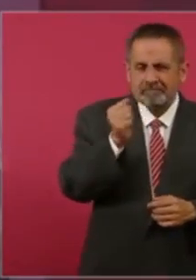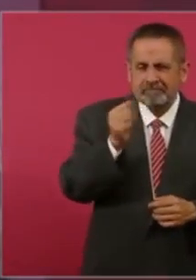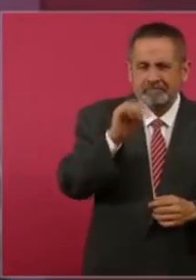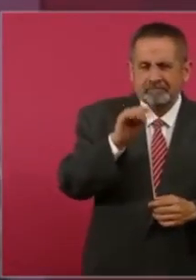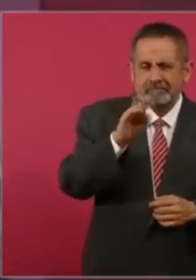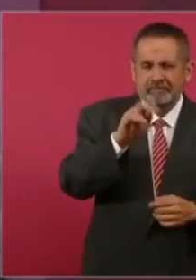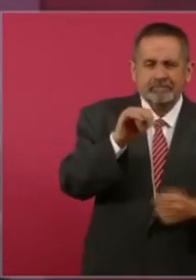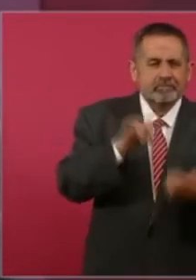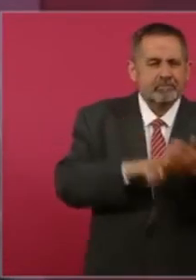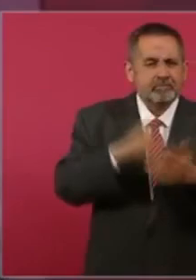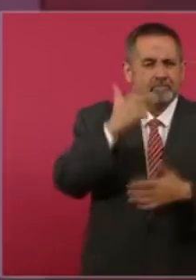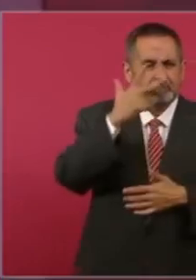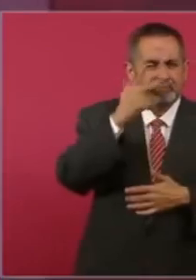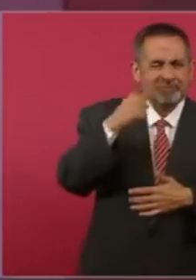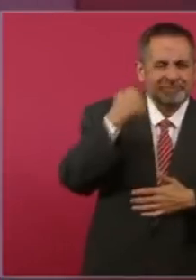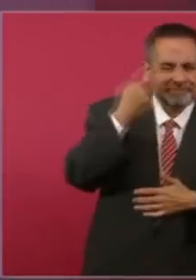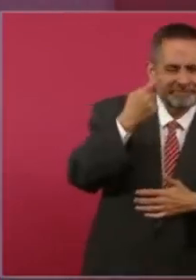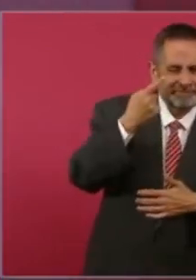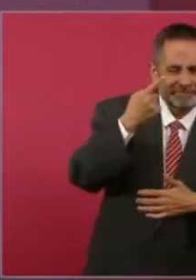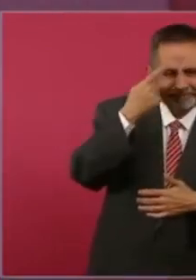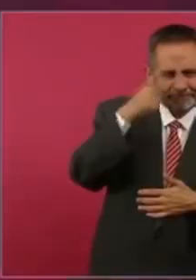ocho horas para